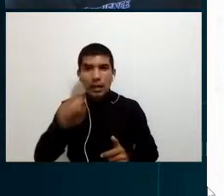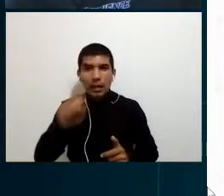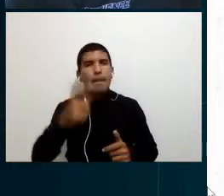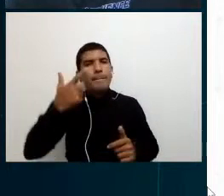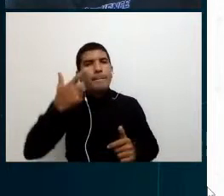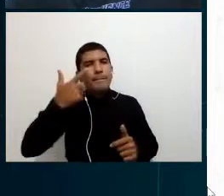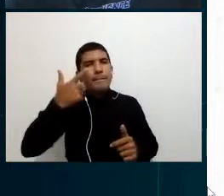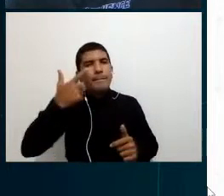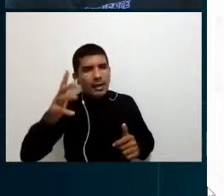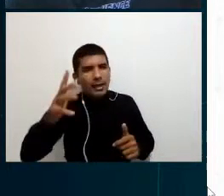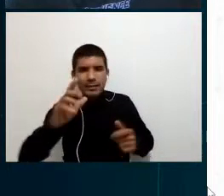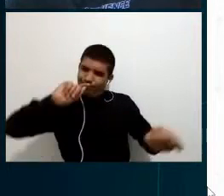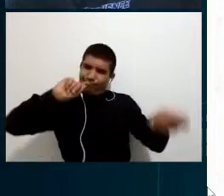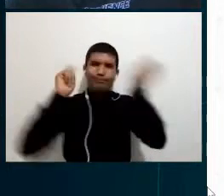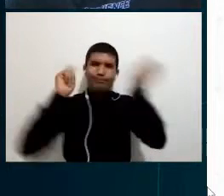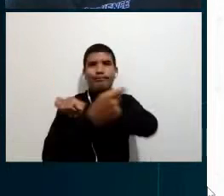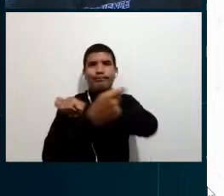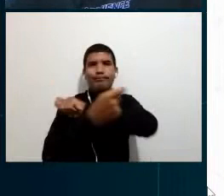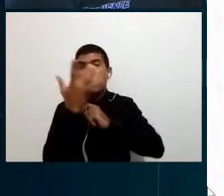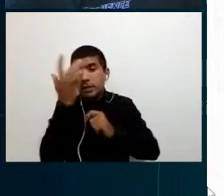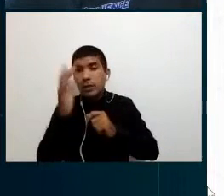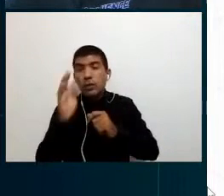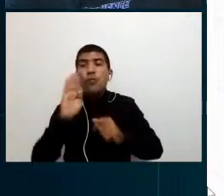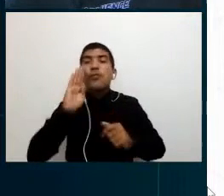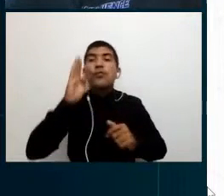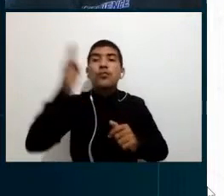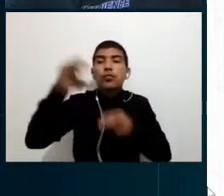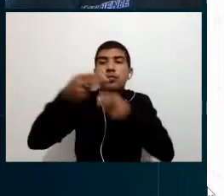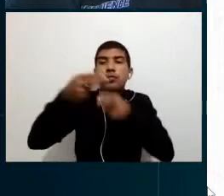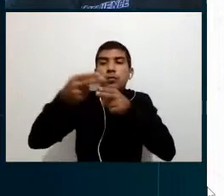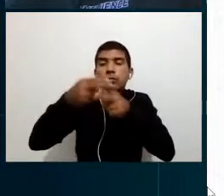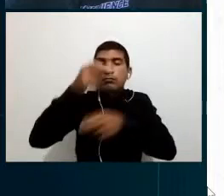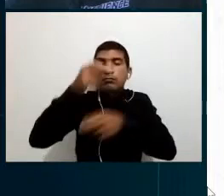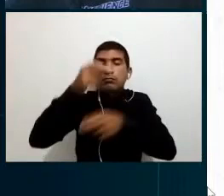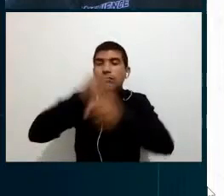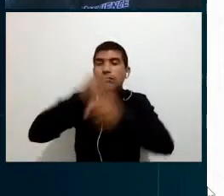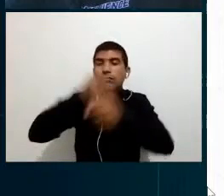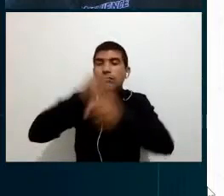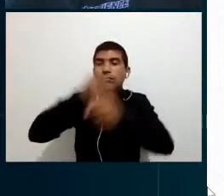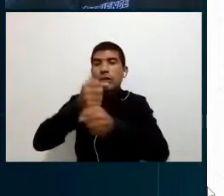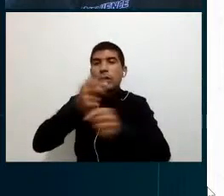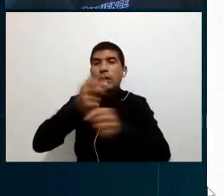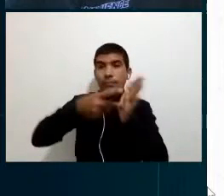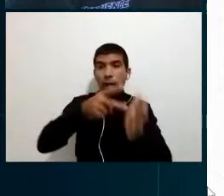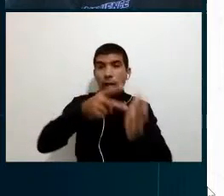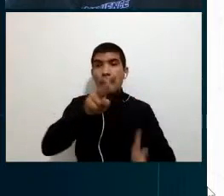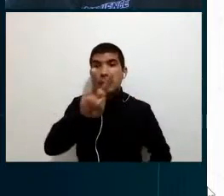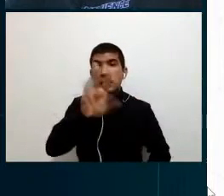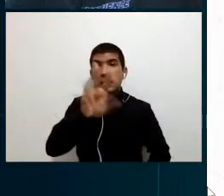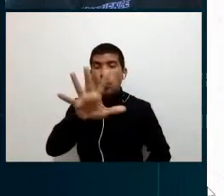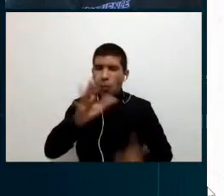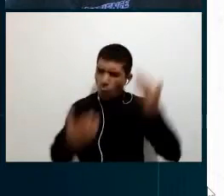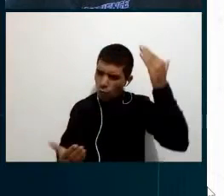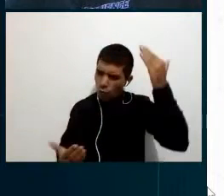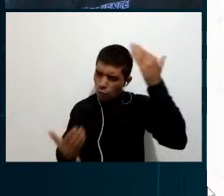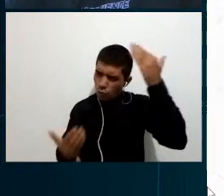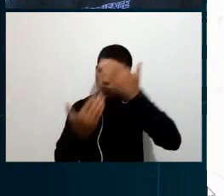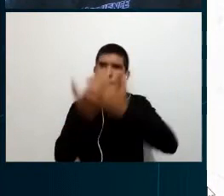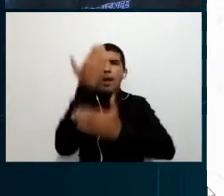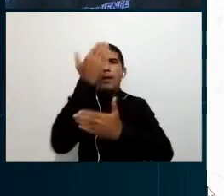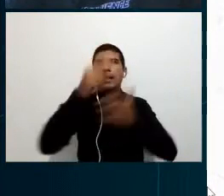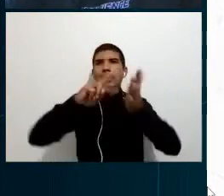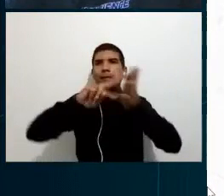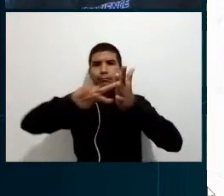aislante para el año 2025 o 2030. También tenemos varios protocolos, empezando por el protocolo